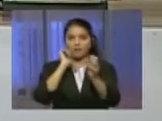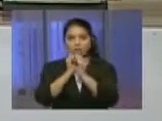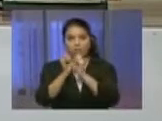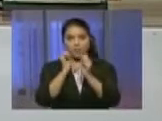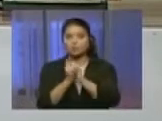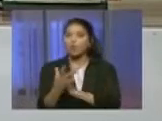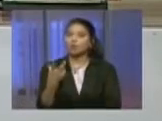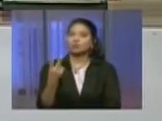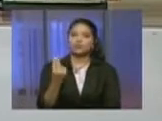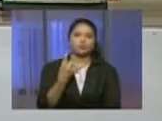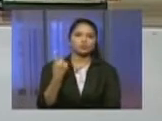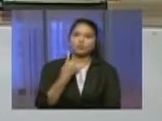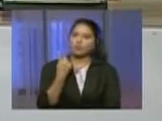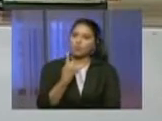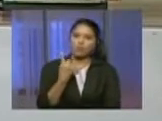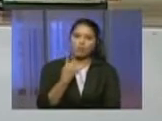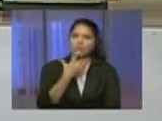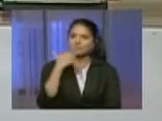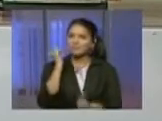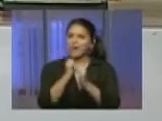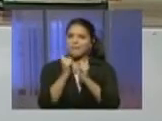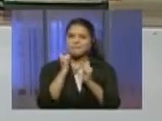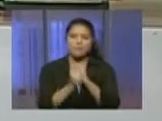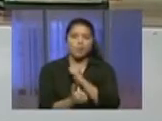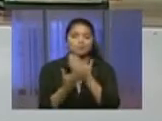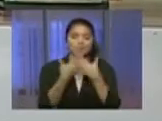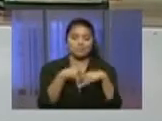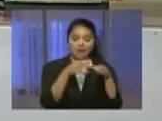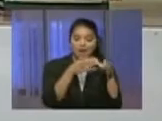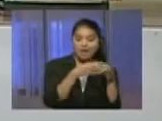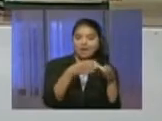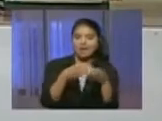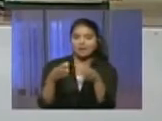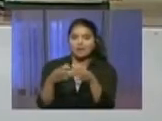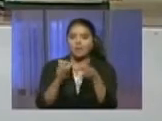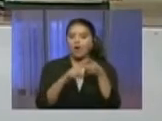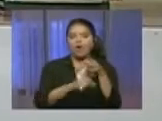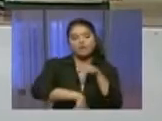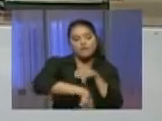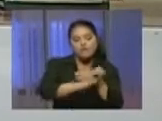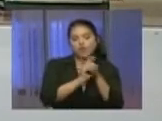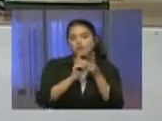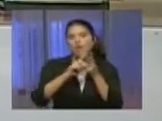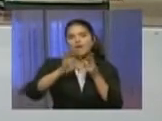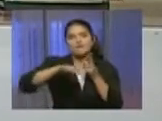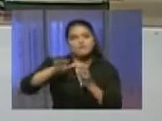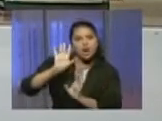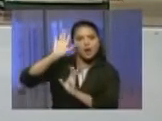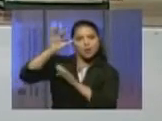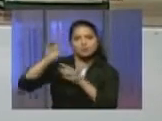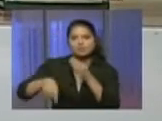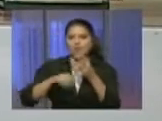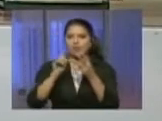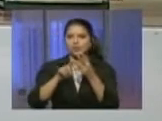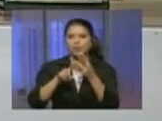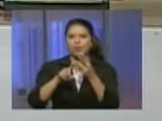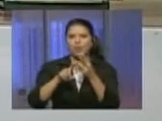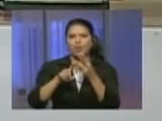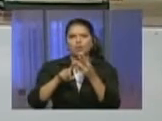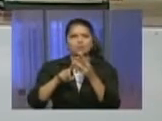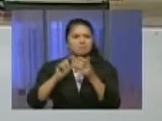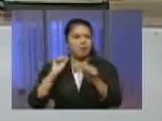solo en en los deportes de equipo fútbol baloncesto béisbol etcétera